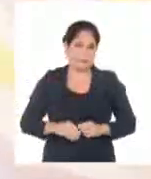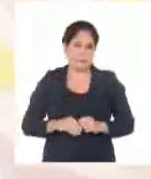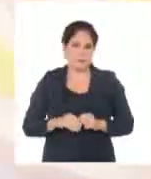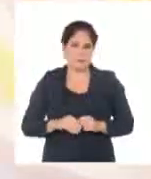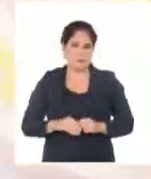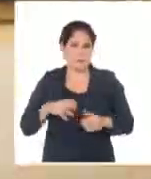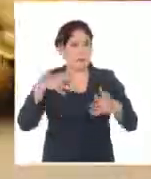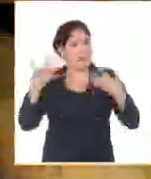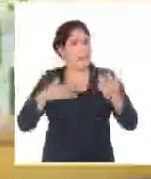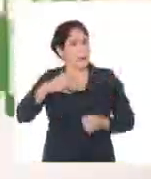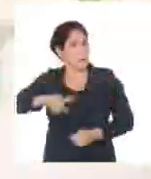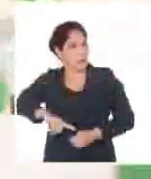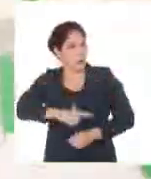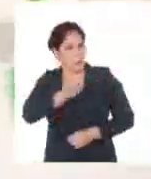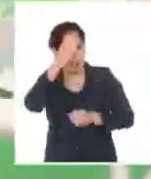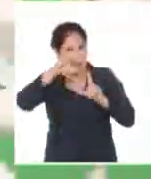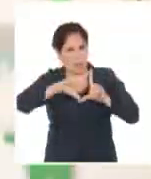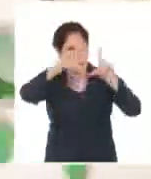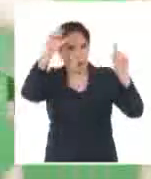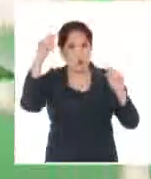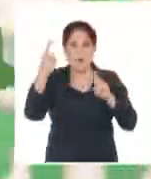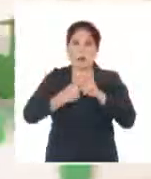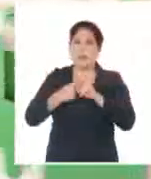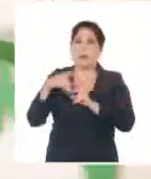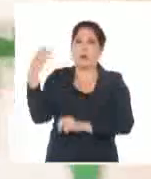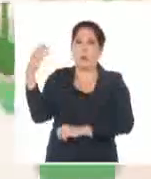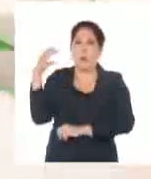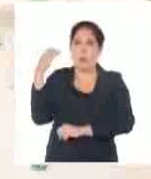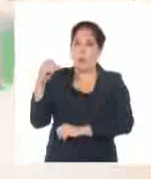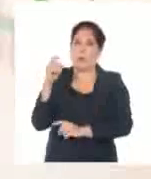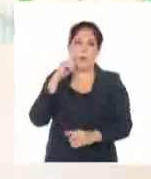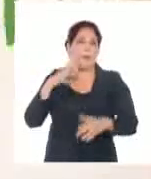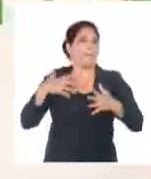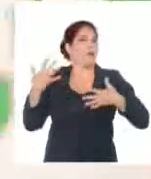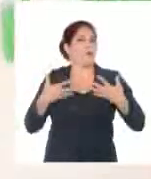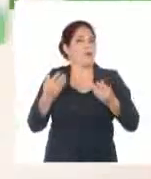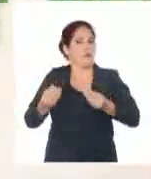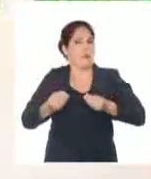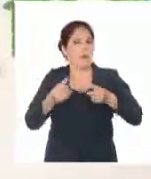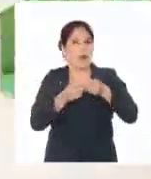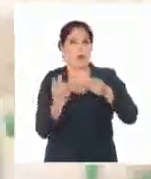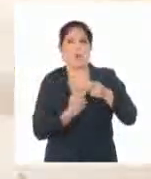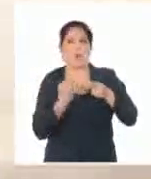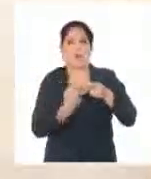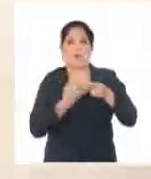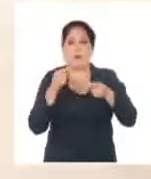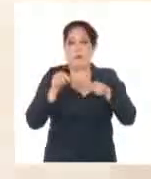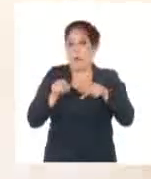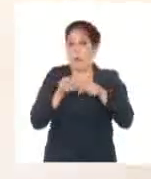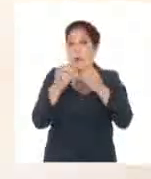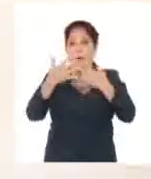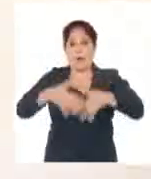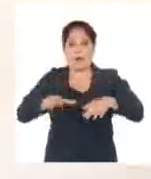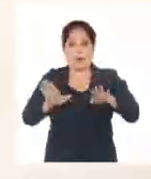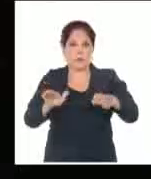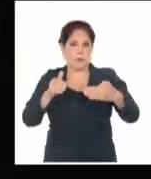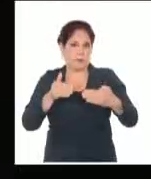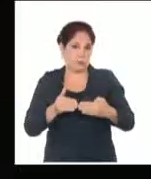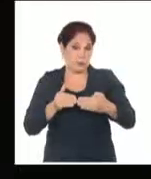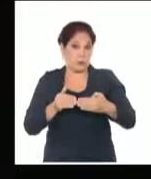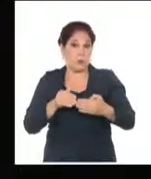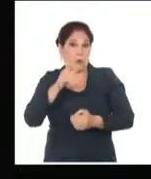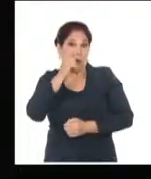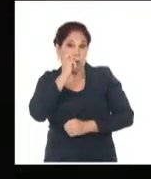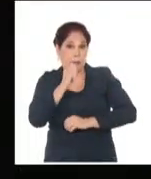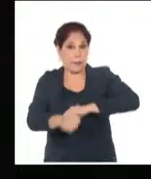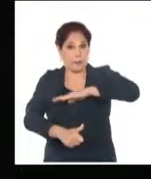Celebrar la cultura de Cuba y Colombia ha sido uno de los motivos esenciales de Cubadisco este año y también el de su gala de clausura. Jorge Gómez,